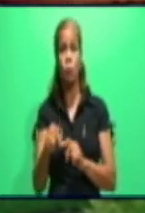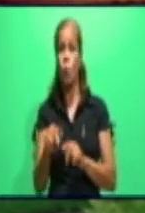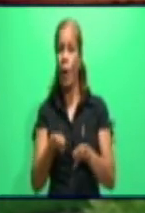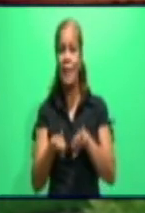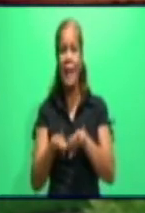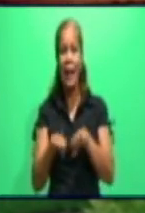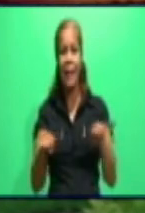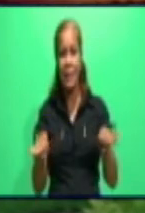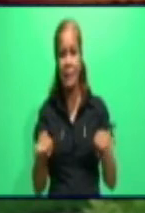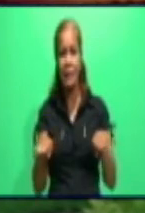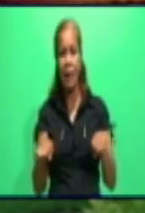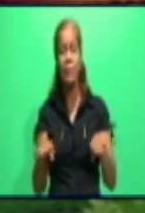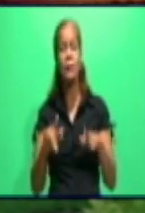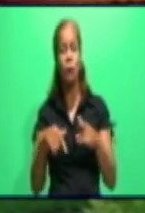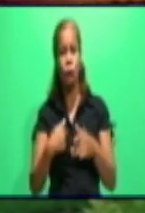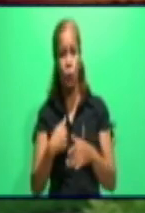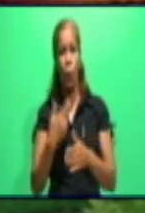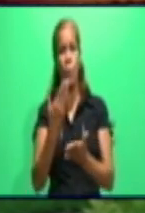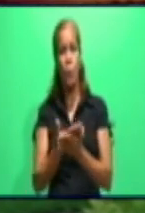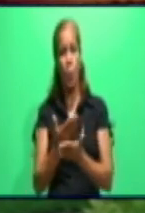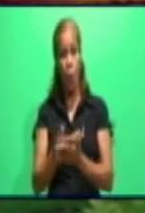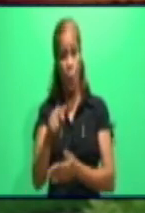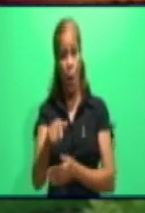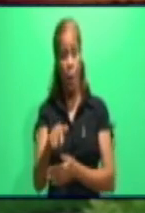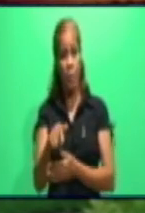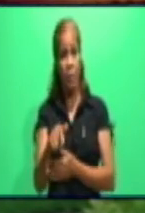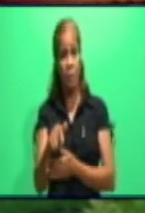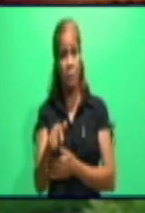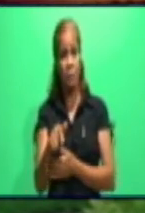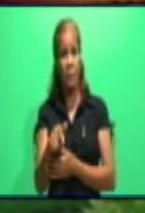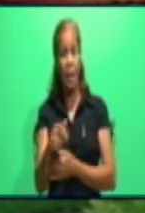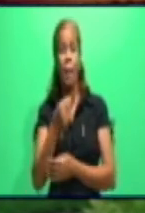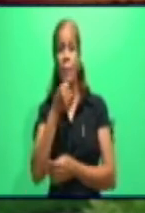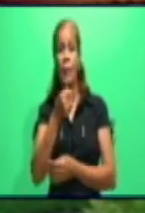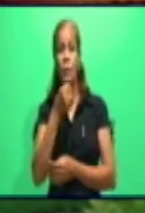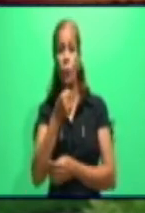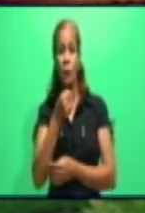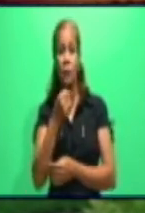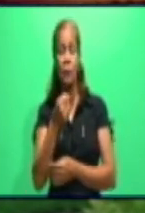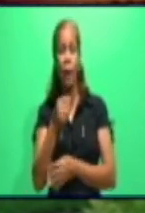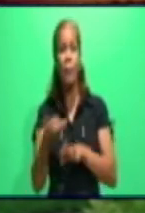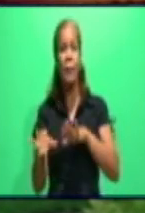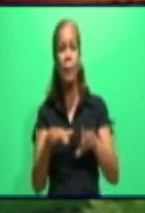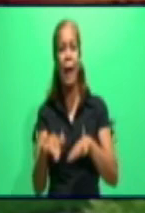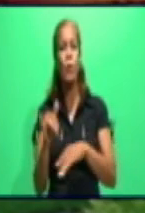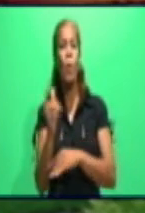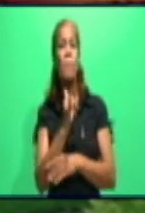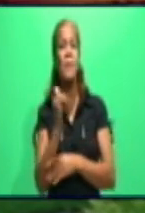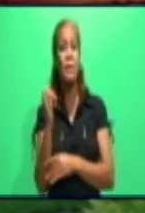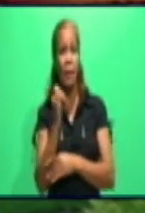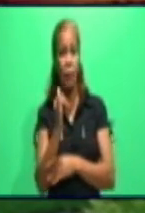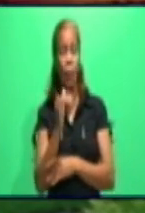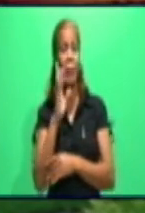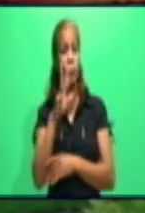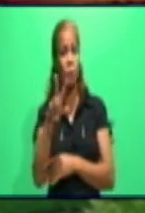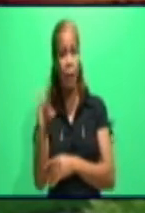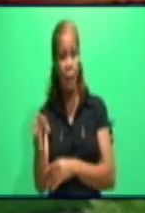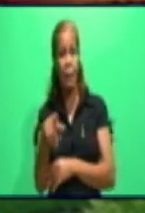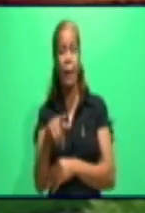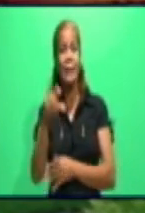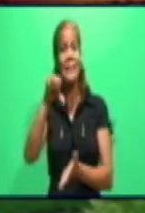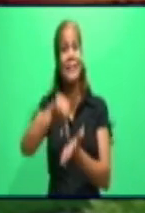yo le propongo doctora que veamos el siguiente material que preparó la periodista licet márquez a propósito de uno de los centros